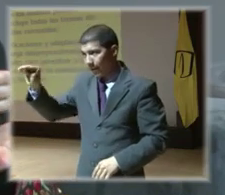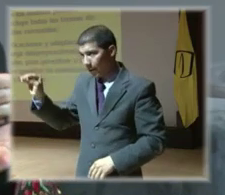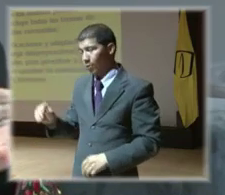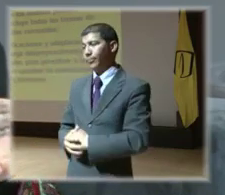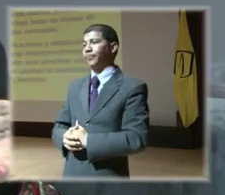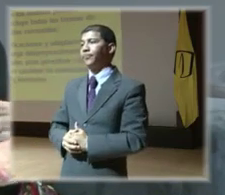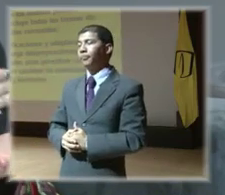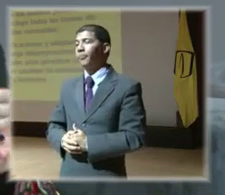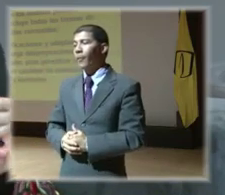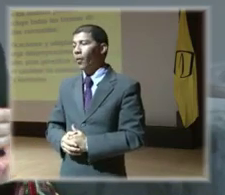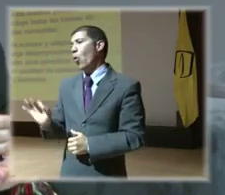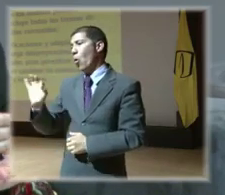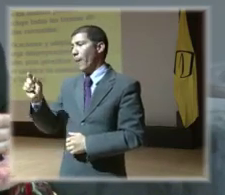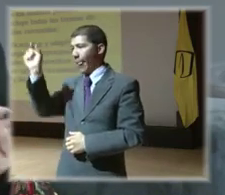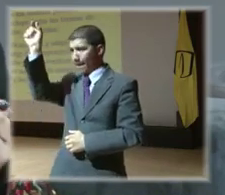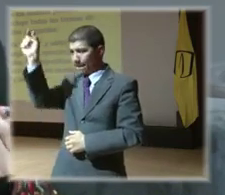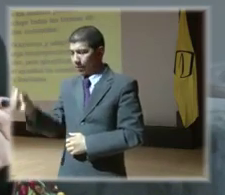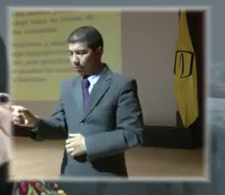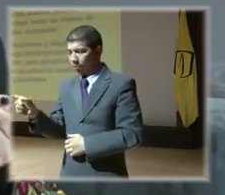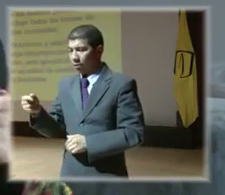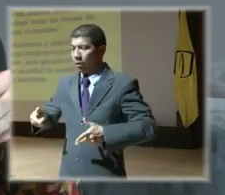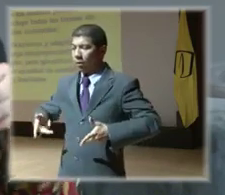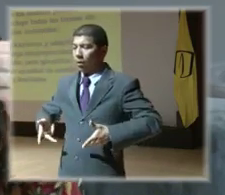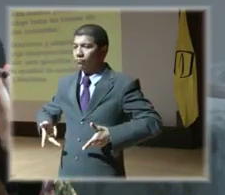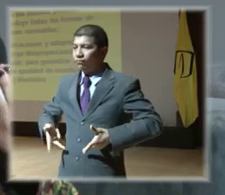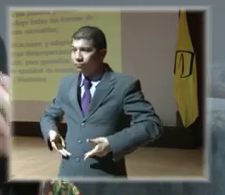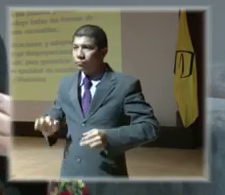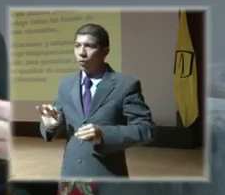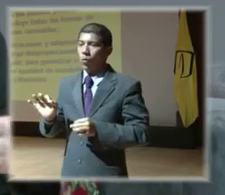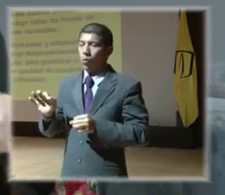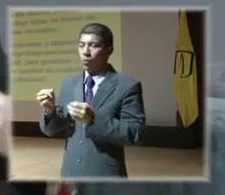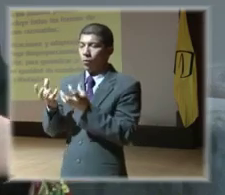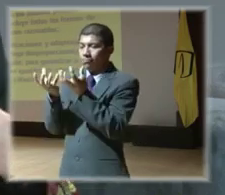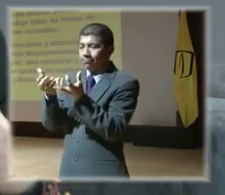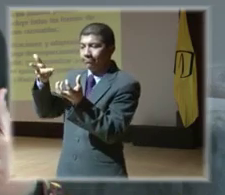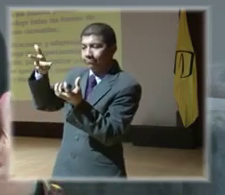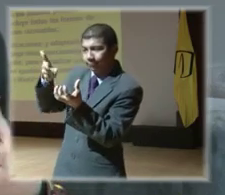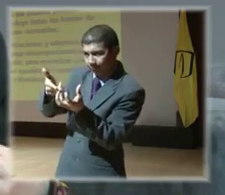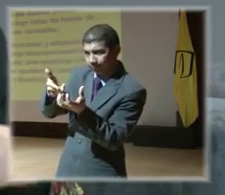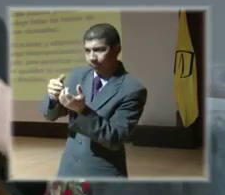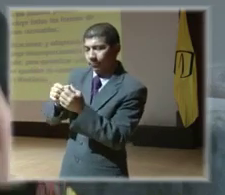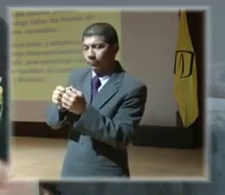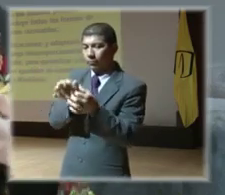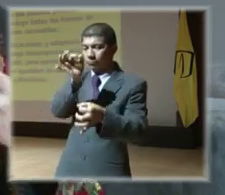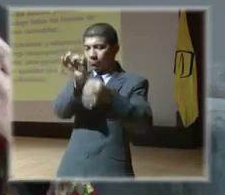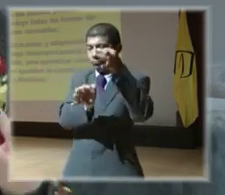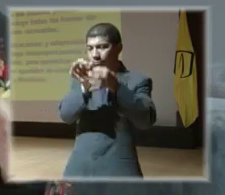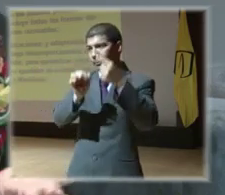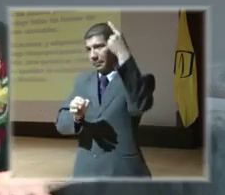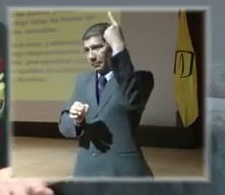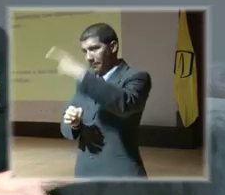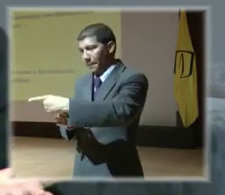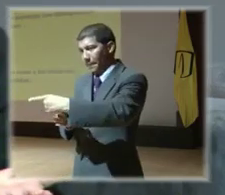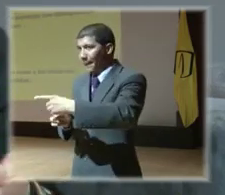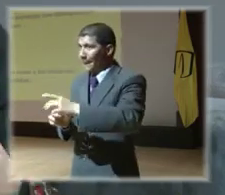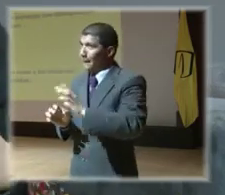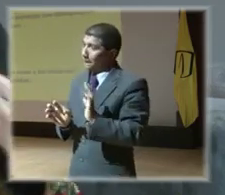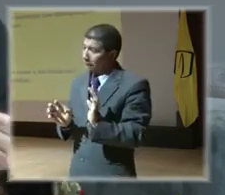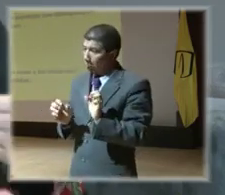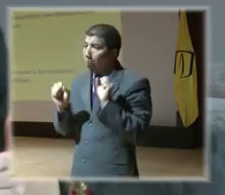para esterilizar a una persona con orden judicial. La respuesta es sí, pero la pregunta que yo hago es ¿por qué esterilizar a las